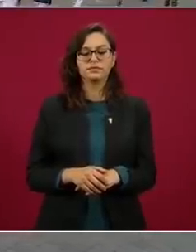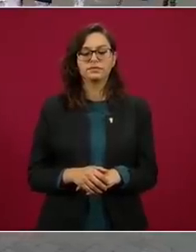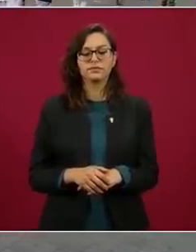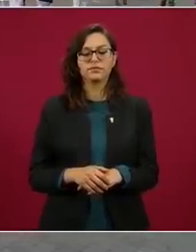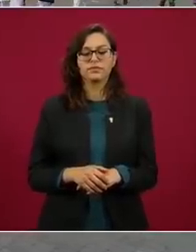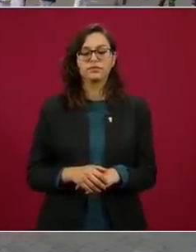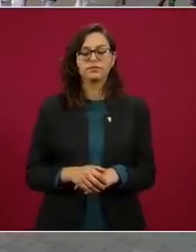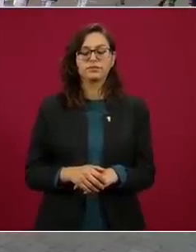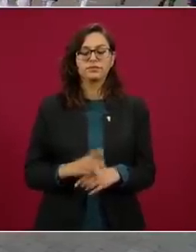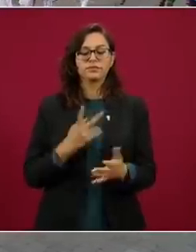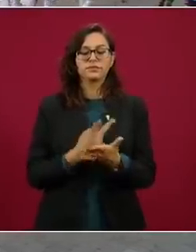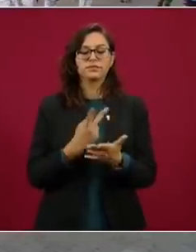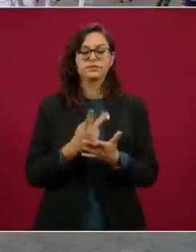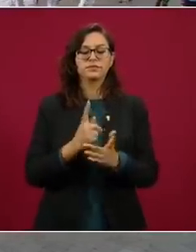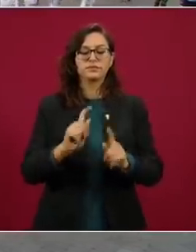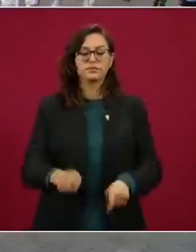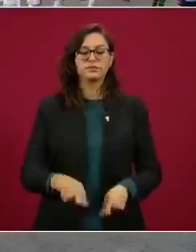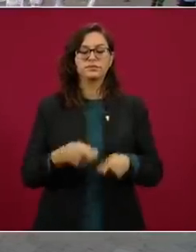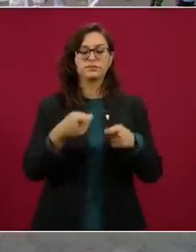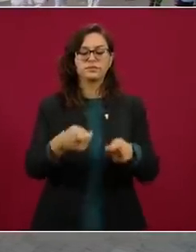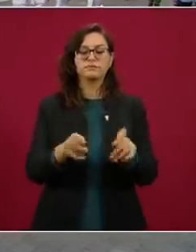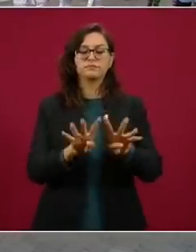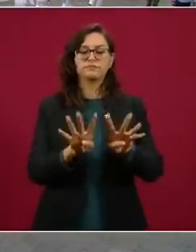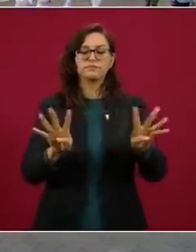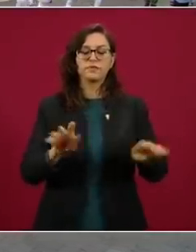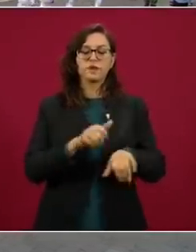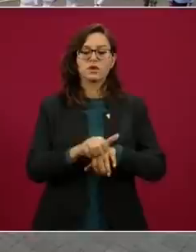reciben filas número 6